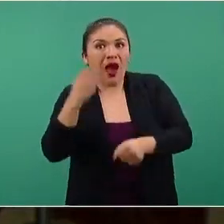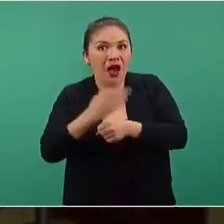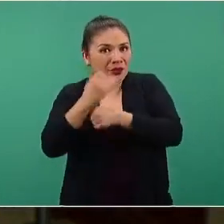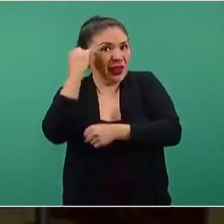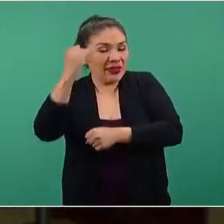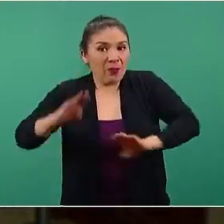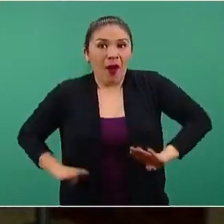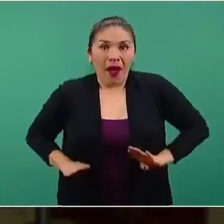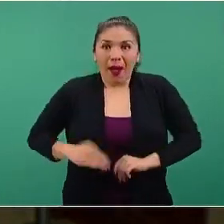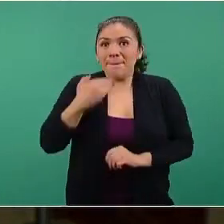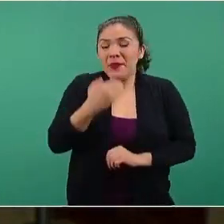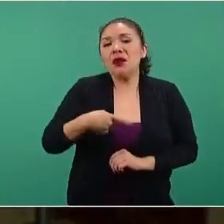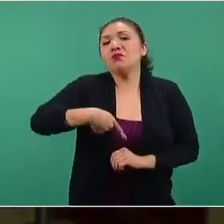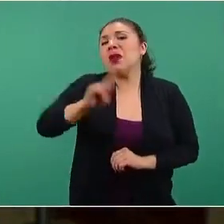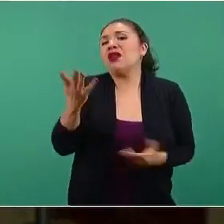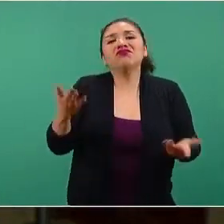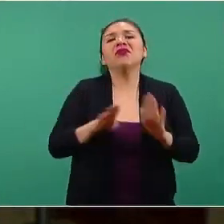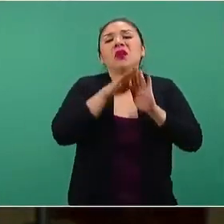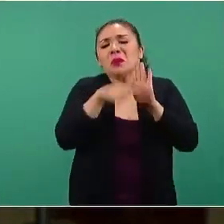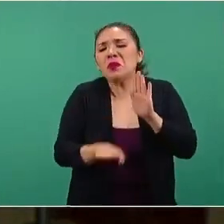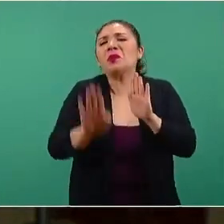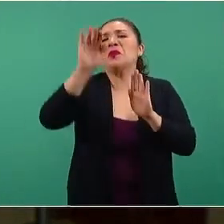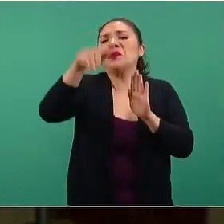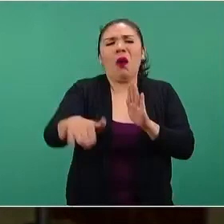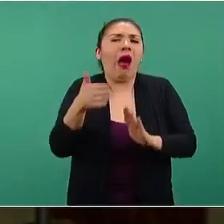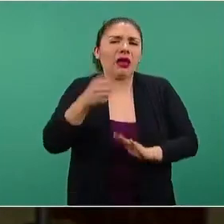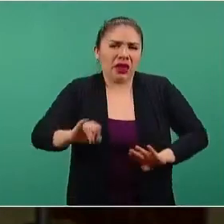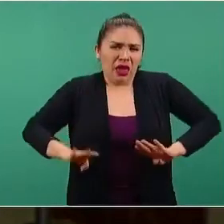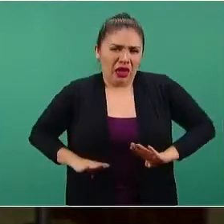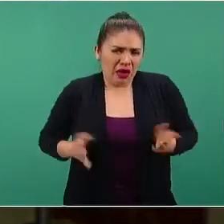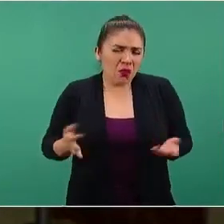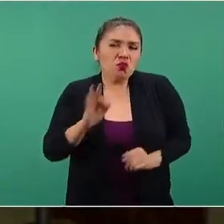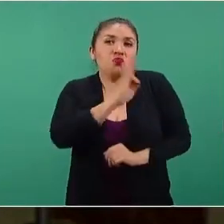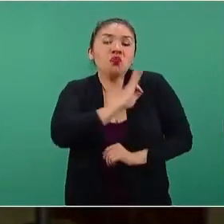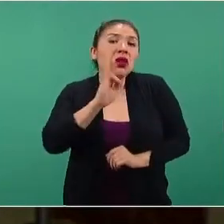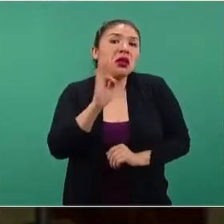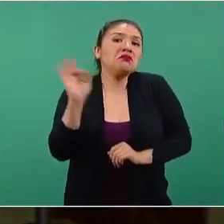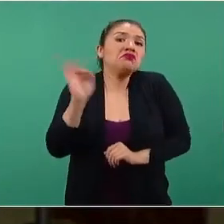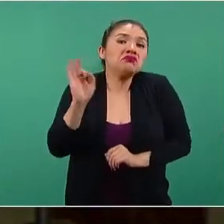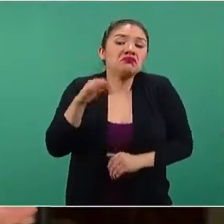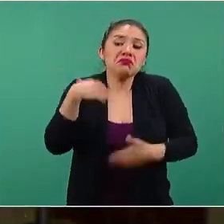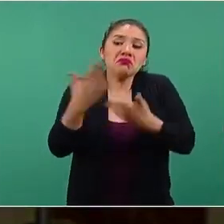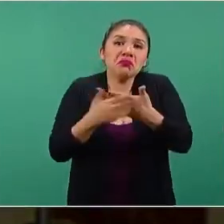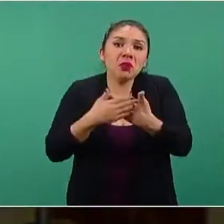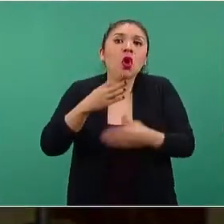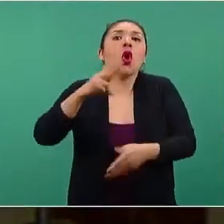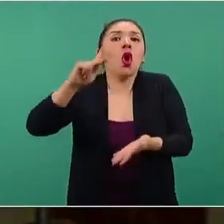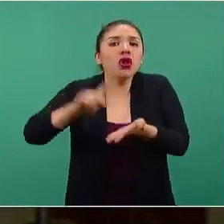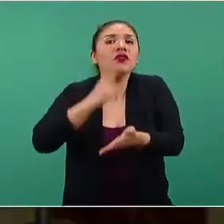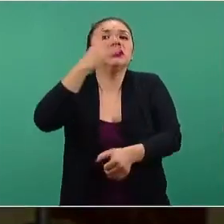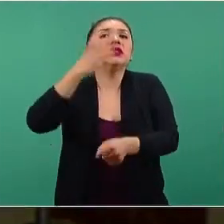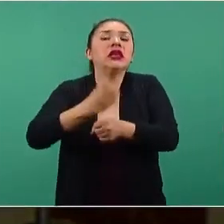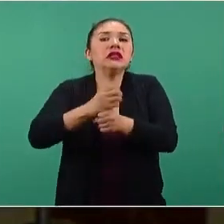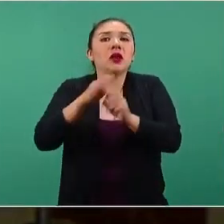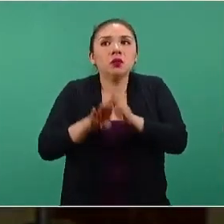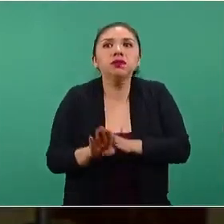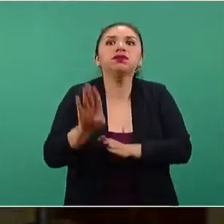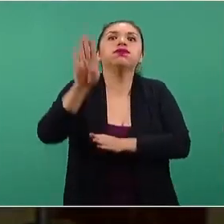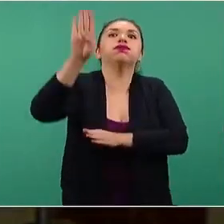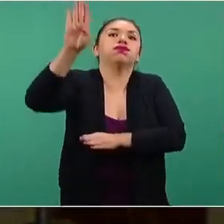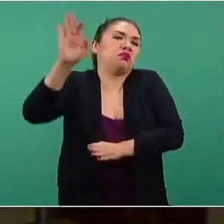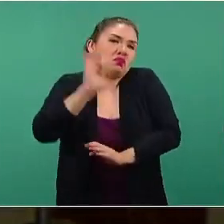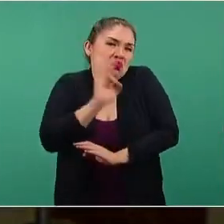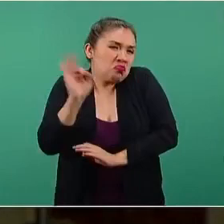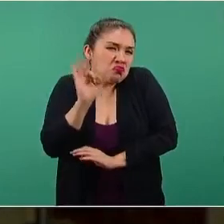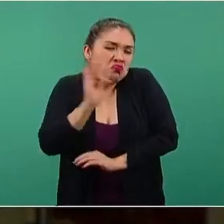buena situación, pero esto es de olas. Entonces, igual puede venir una tercera ola. Digo, no sé